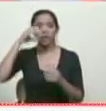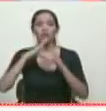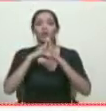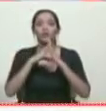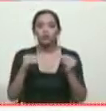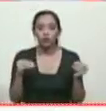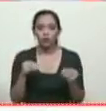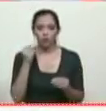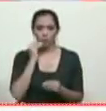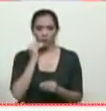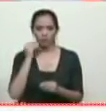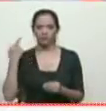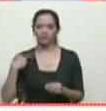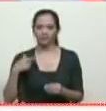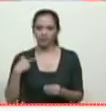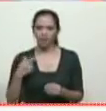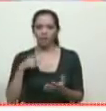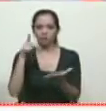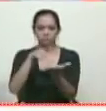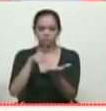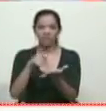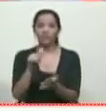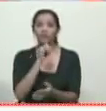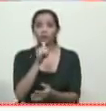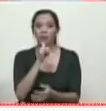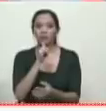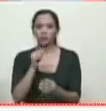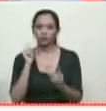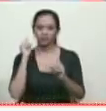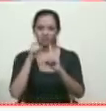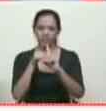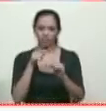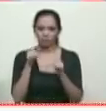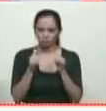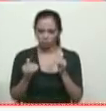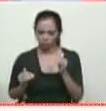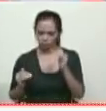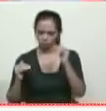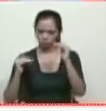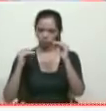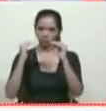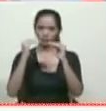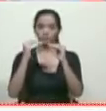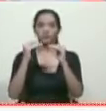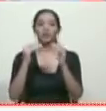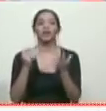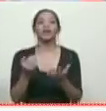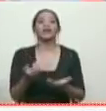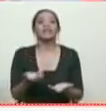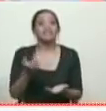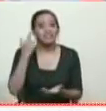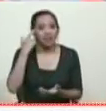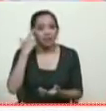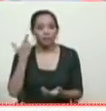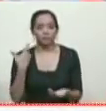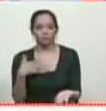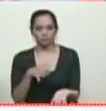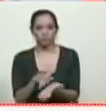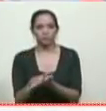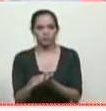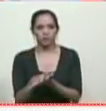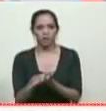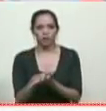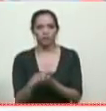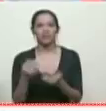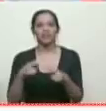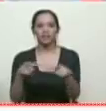informada, tiene acceso a la información universal desde chiquitico. Y todos sabemos aquí lo que ha ocurrido en escenarios